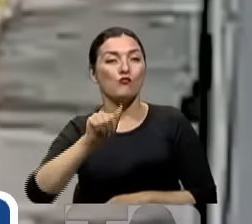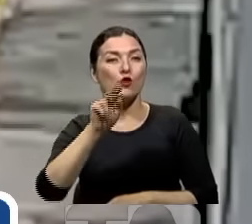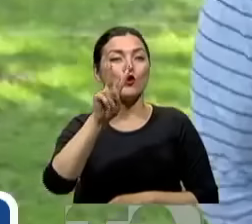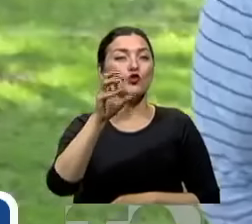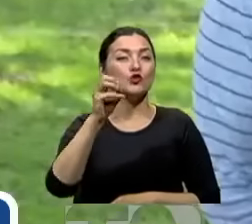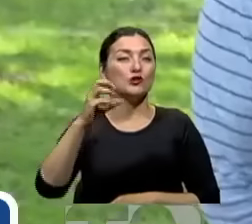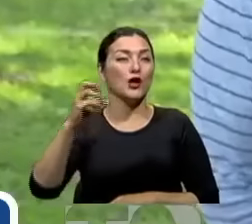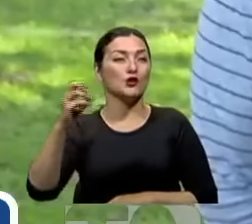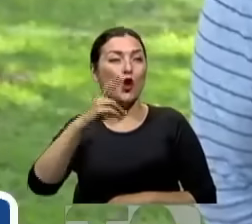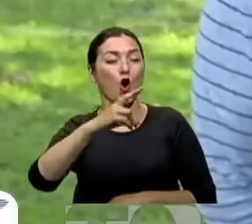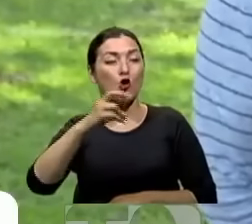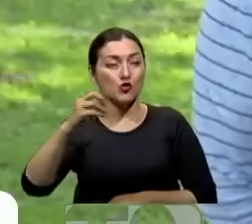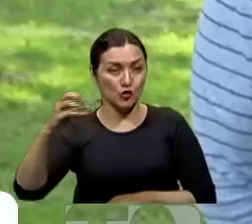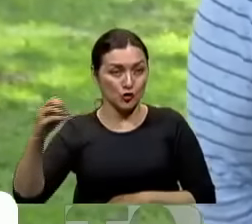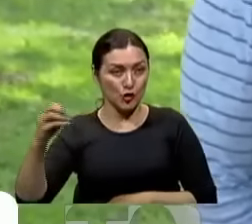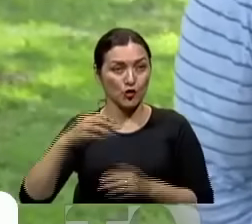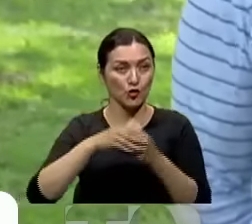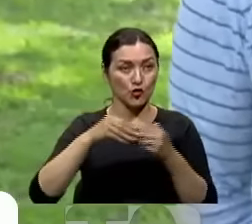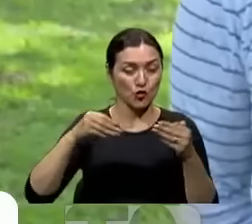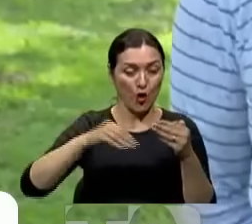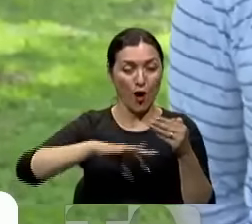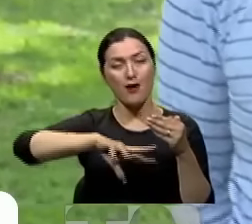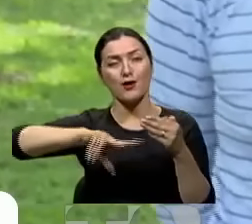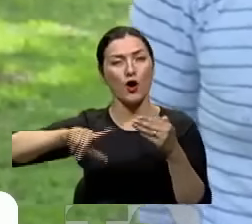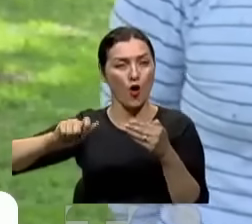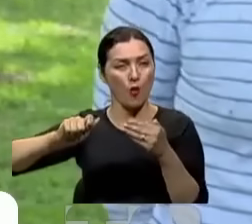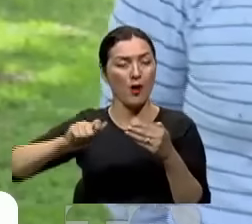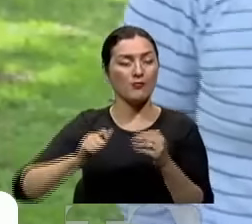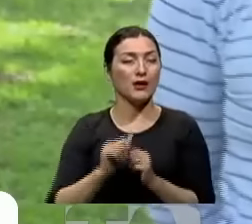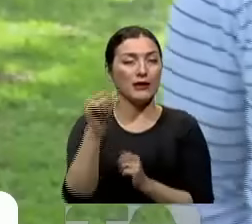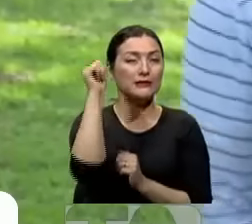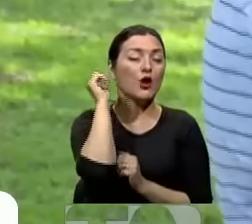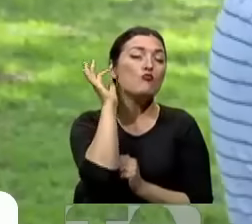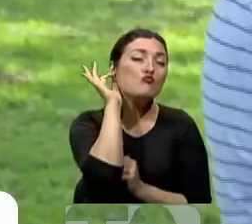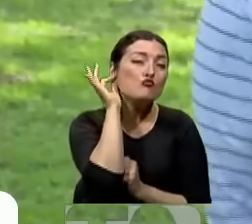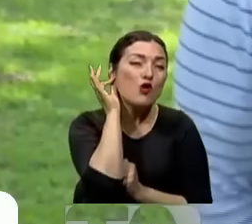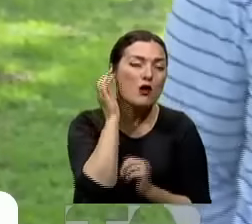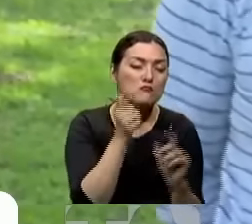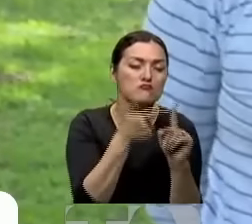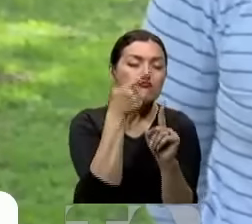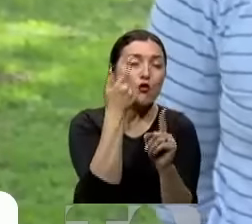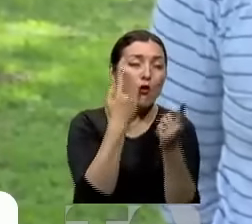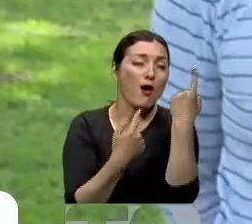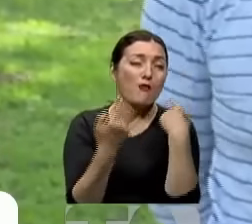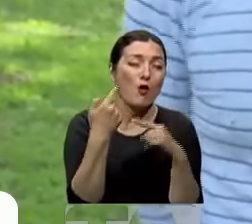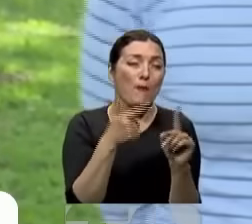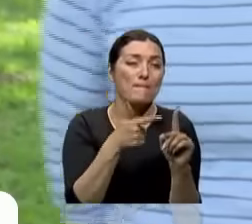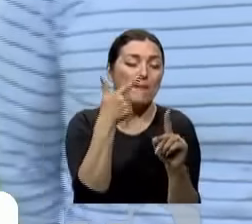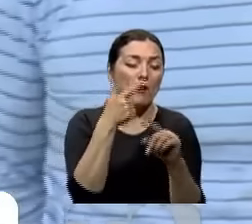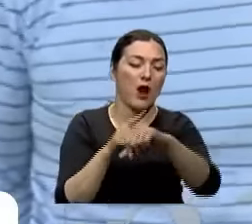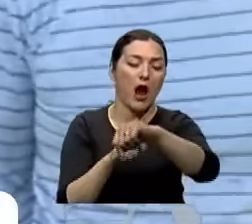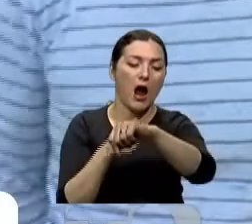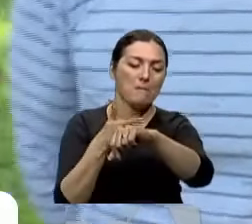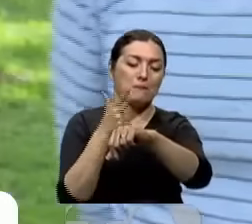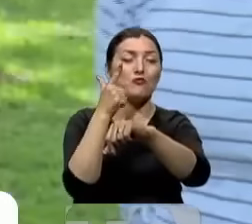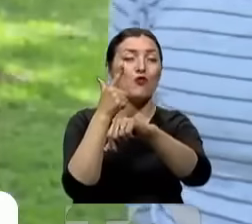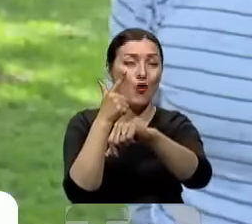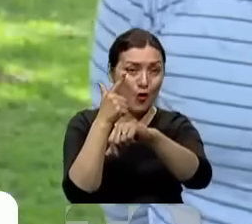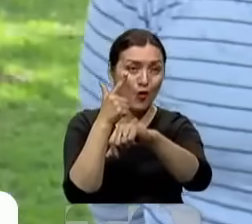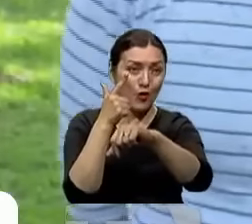efectivo. Ayer hubo una persona que fue lastimada, que fue disparada en la muñeca, está